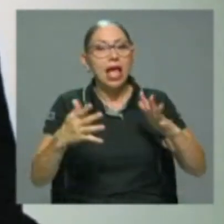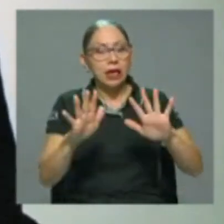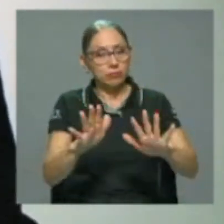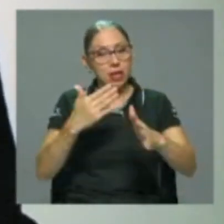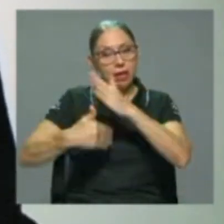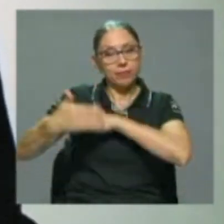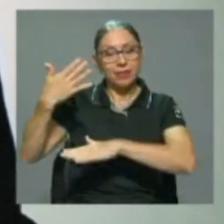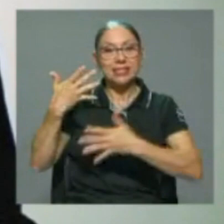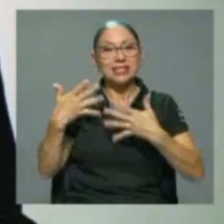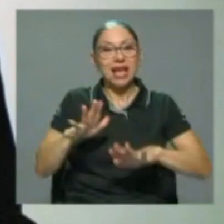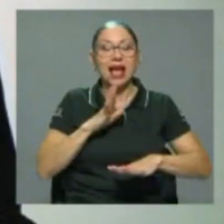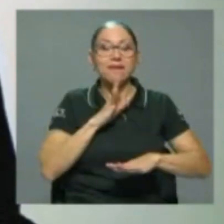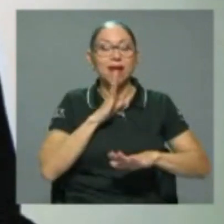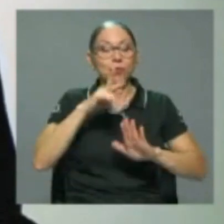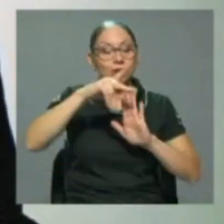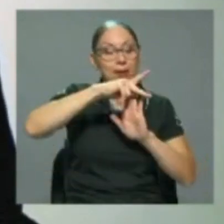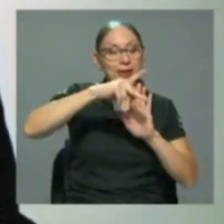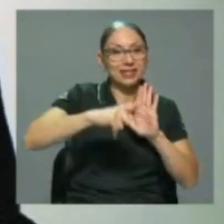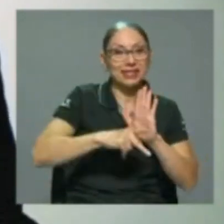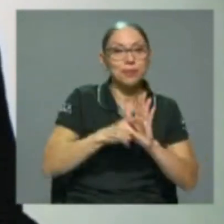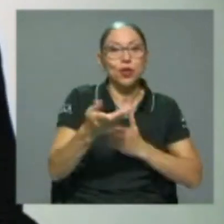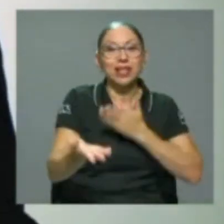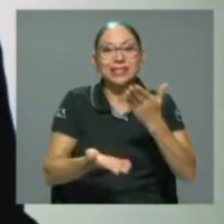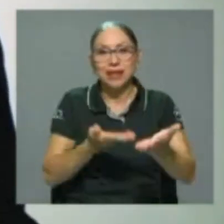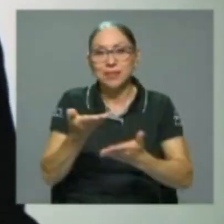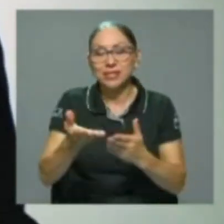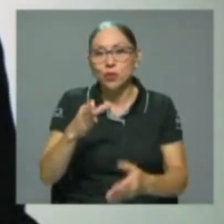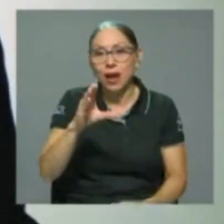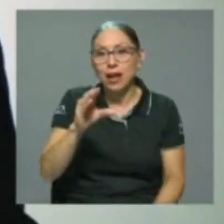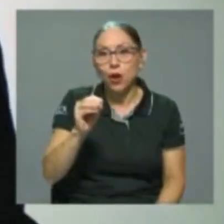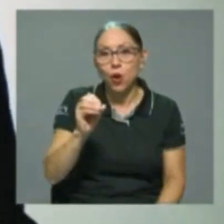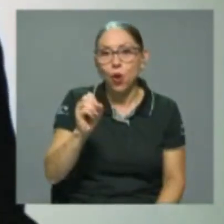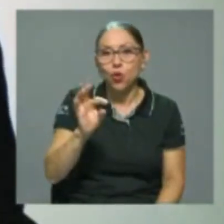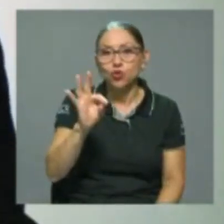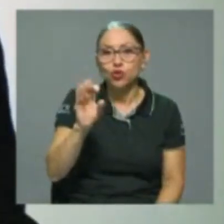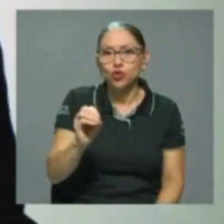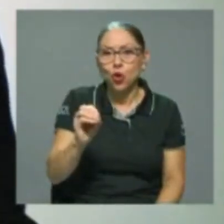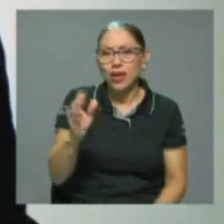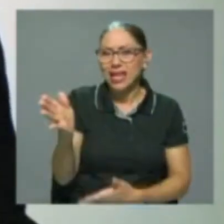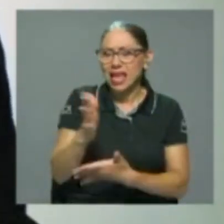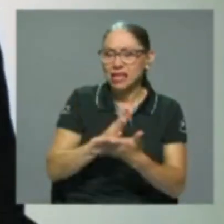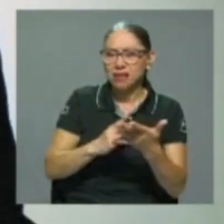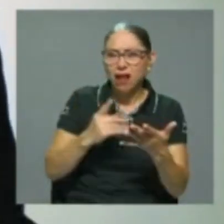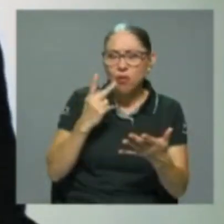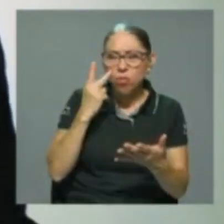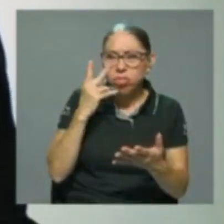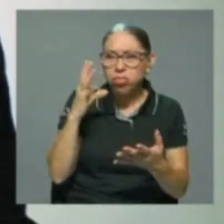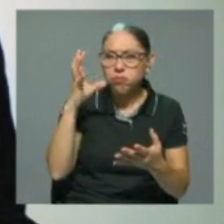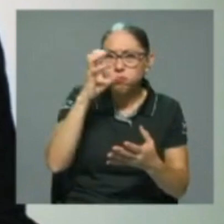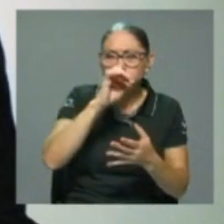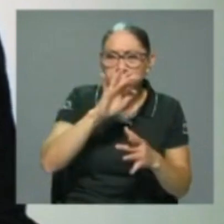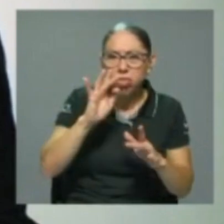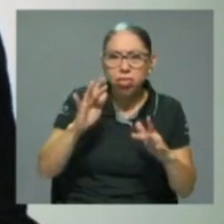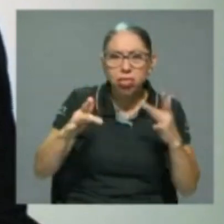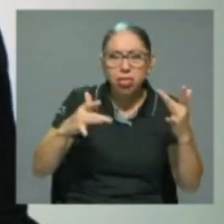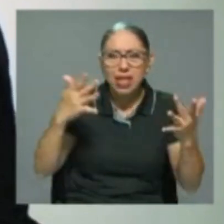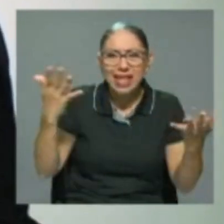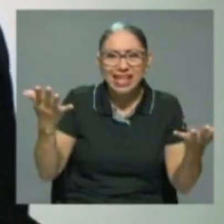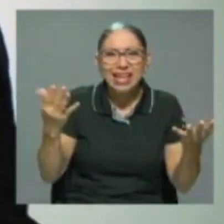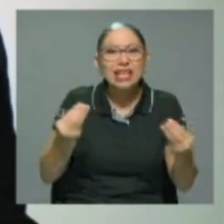del que el principio del servicio al costo es un principio demasiado etéreo y que se presta para muchos